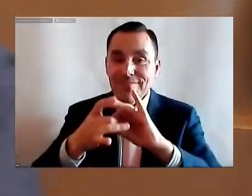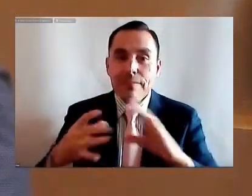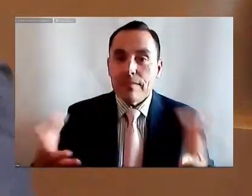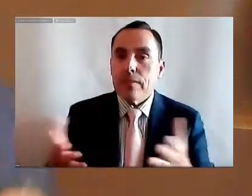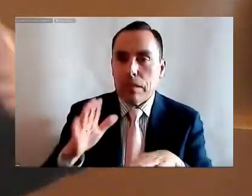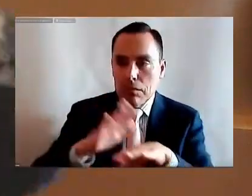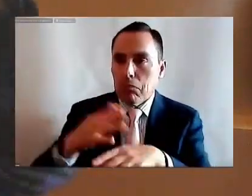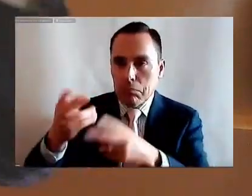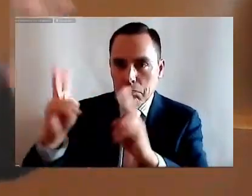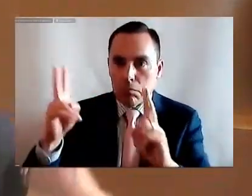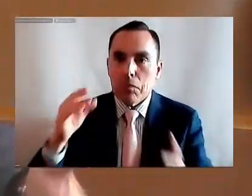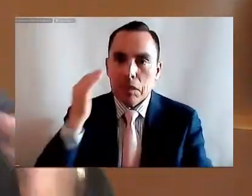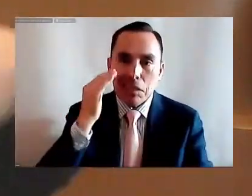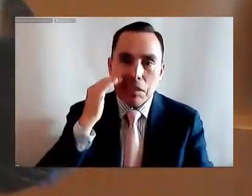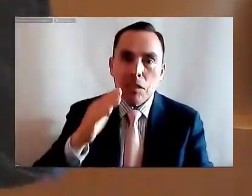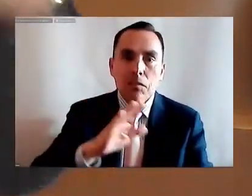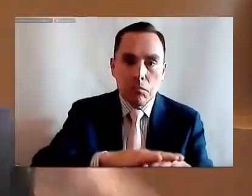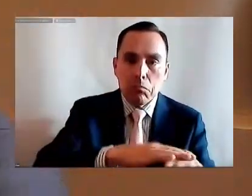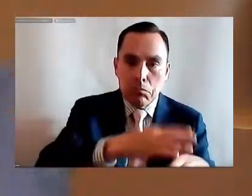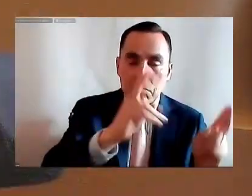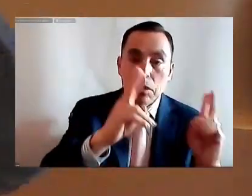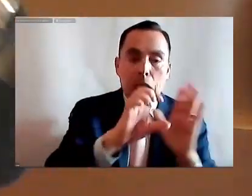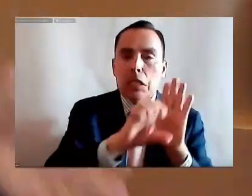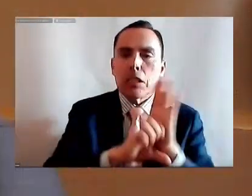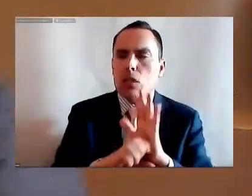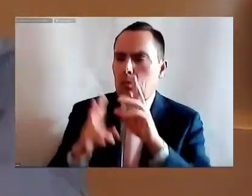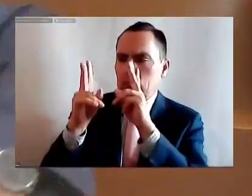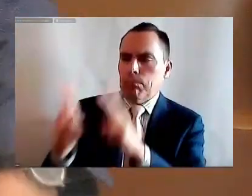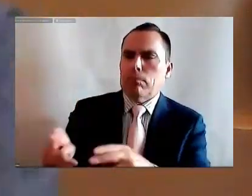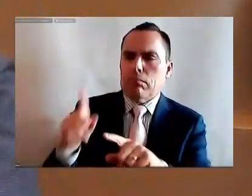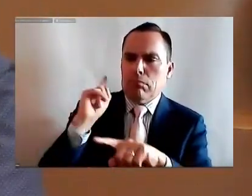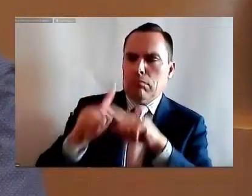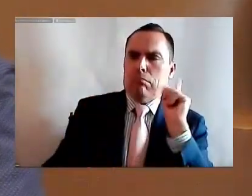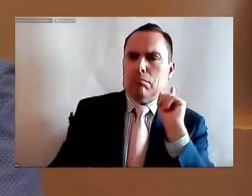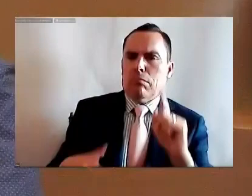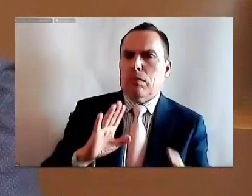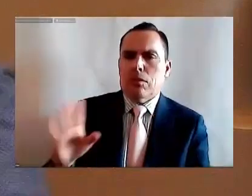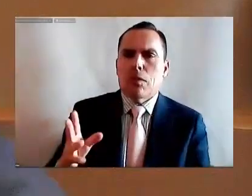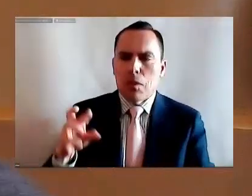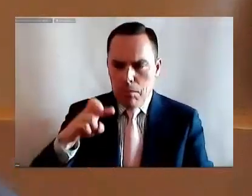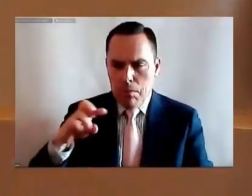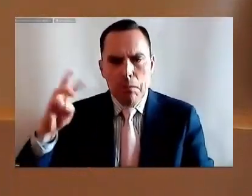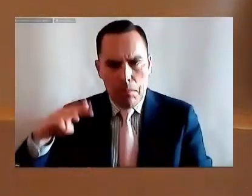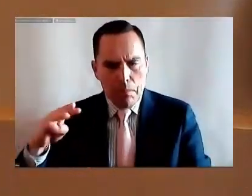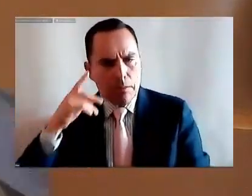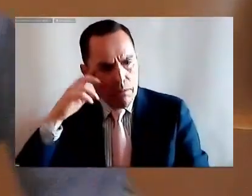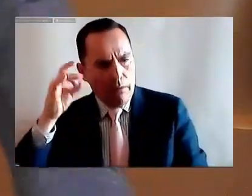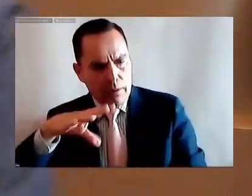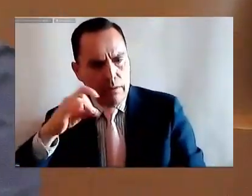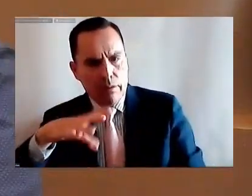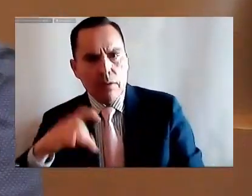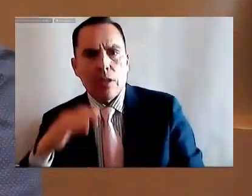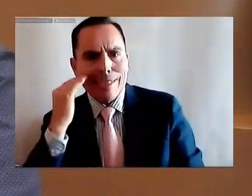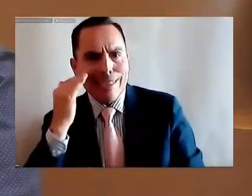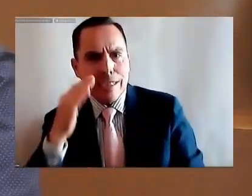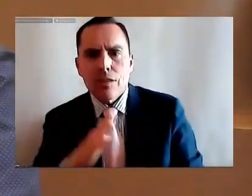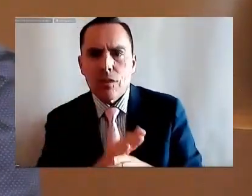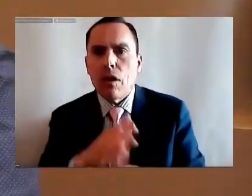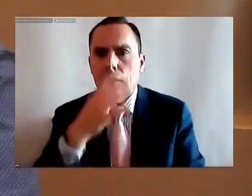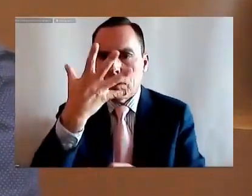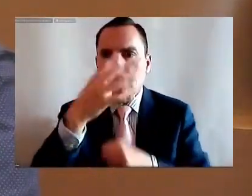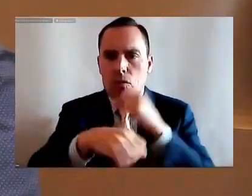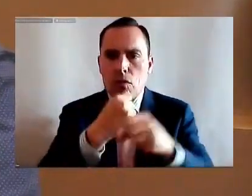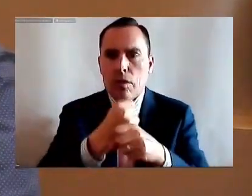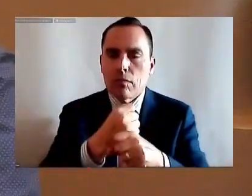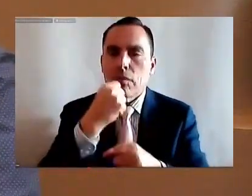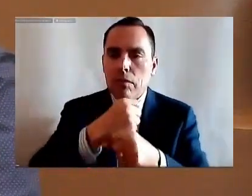trabajaran y era una intromisión del Estado en la autonomía del pobre pater familia. Tan pro que mandaba al niño de 5 años a trabajar.